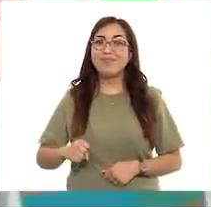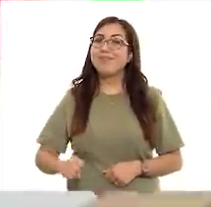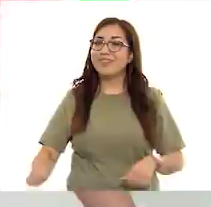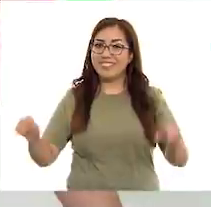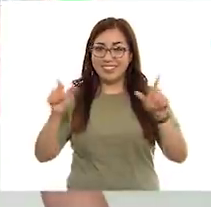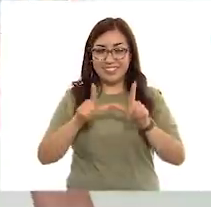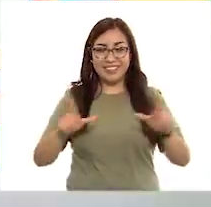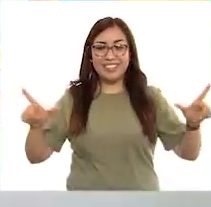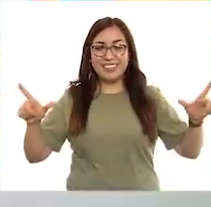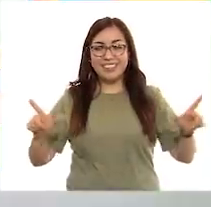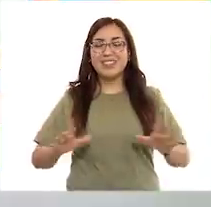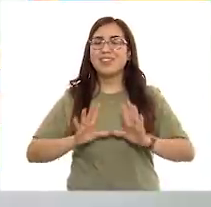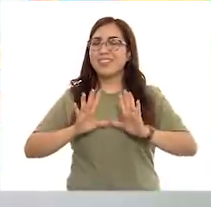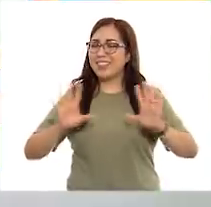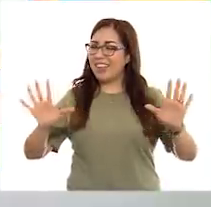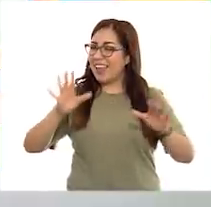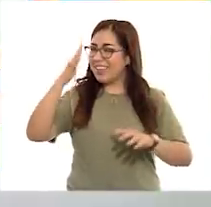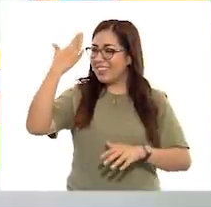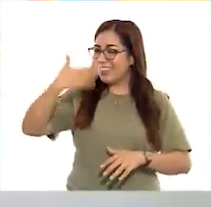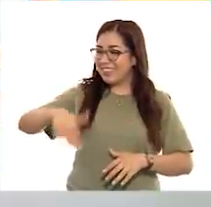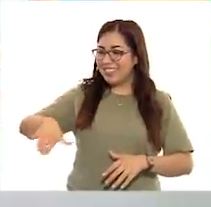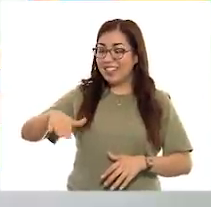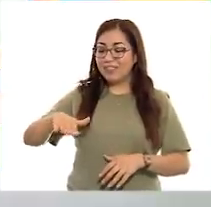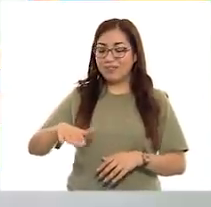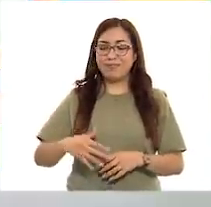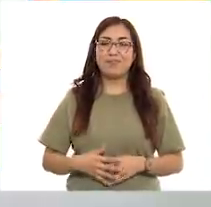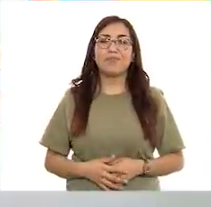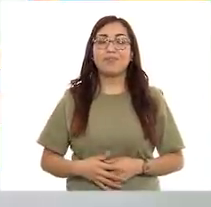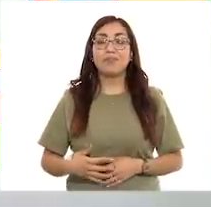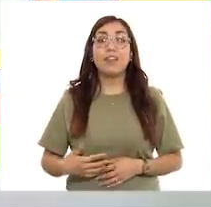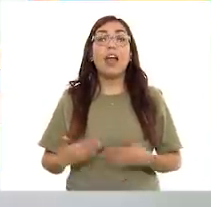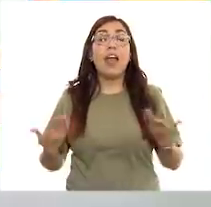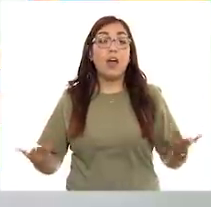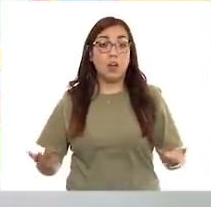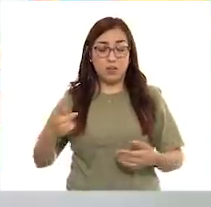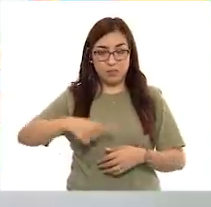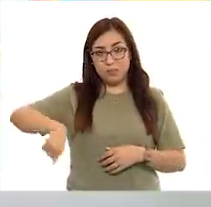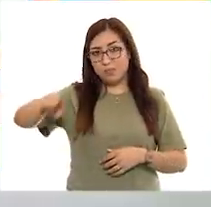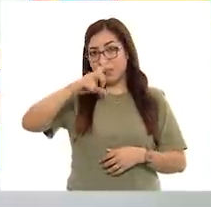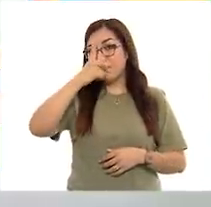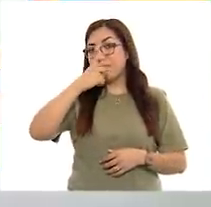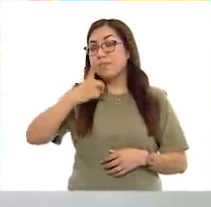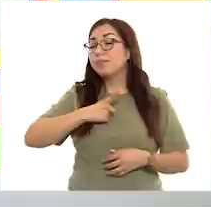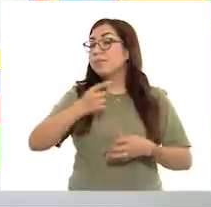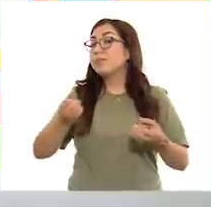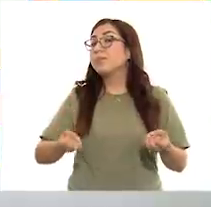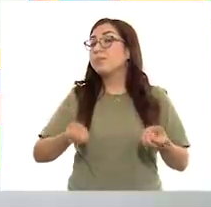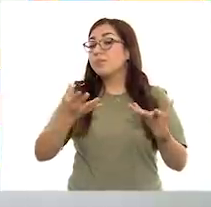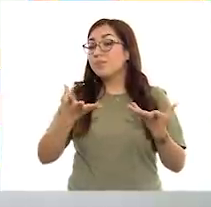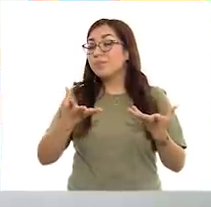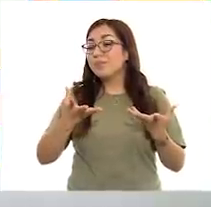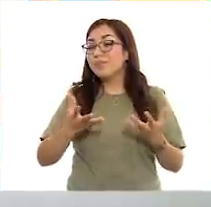¡Listo! Ya sé cuántos son. Ahora ustedes deberán adivinar.